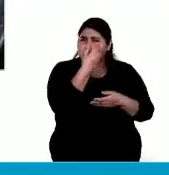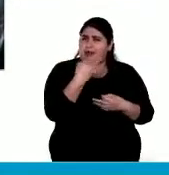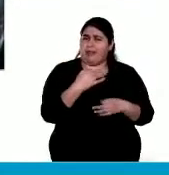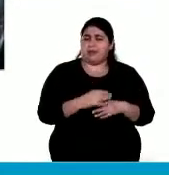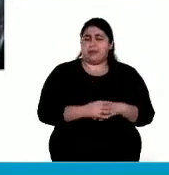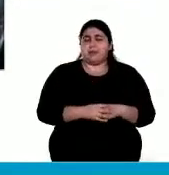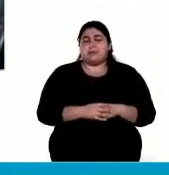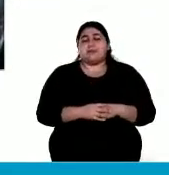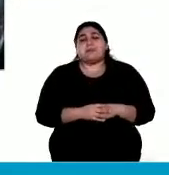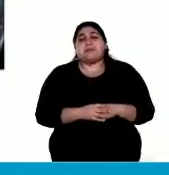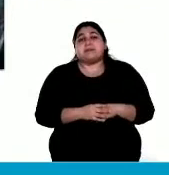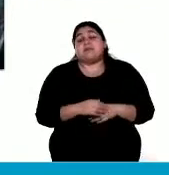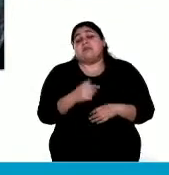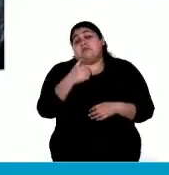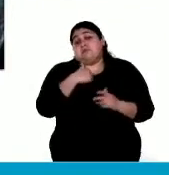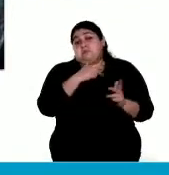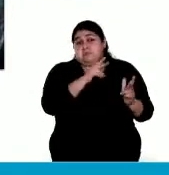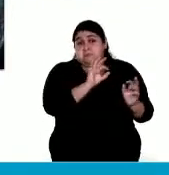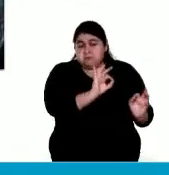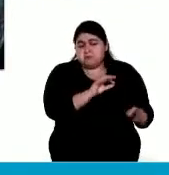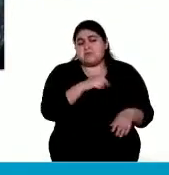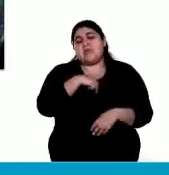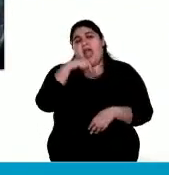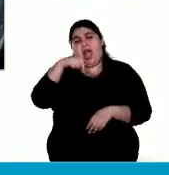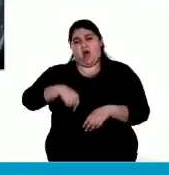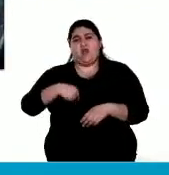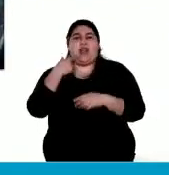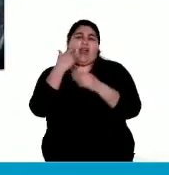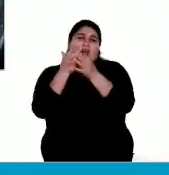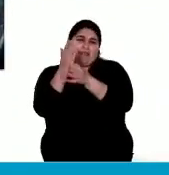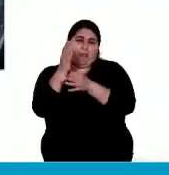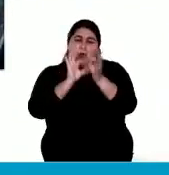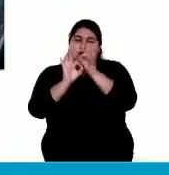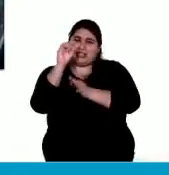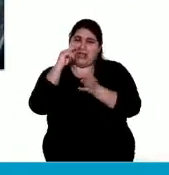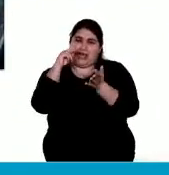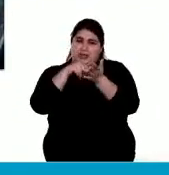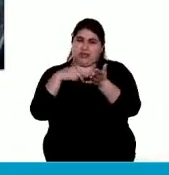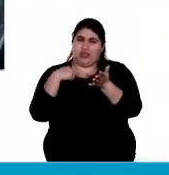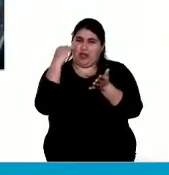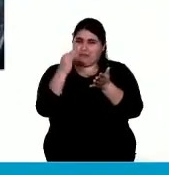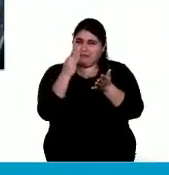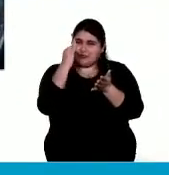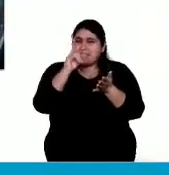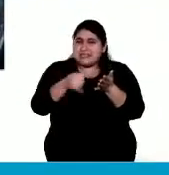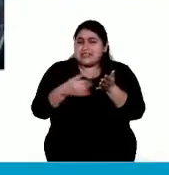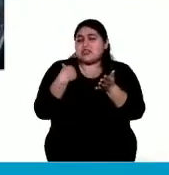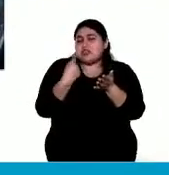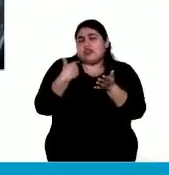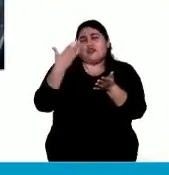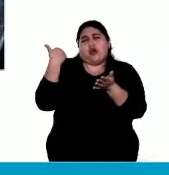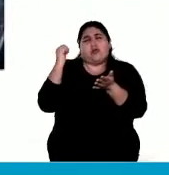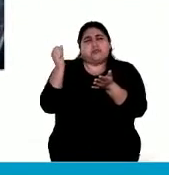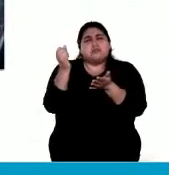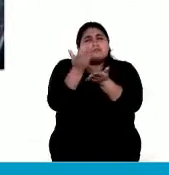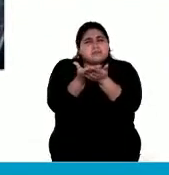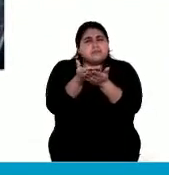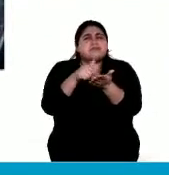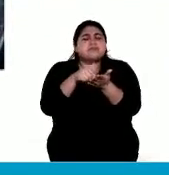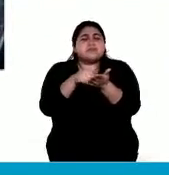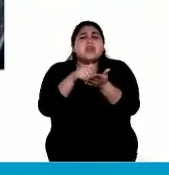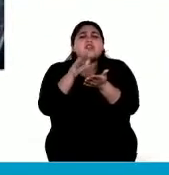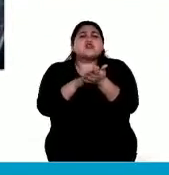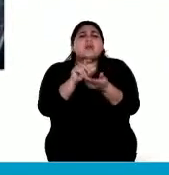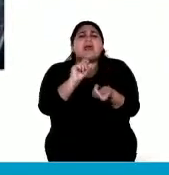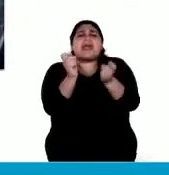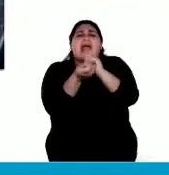Dicho esto, me voy a enfocar ahora sí en el proyecto que nosotros habíamos presentado desde el bloque Cambio Federal, que